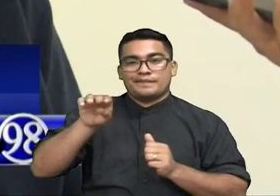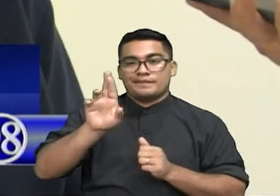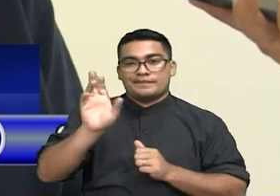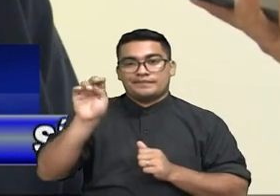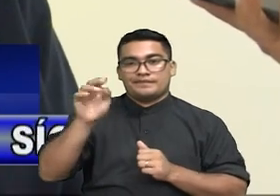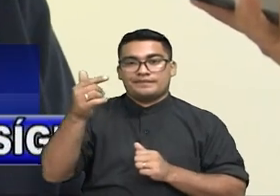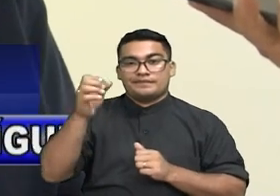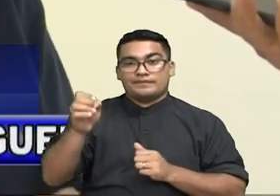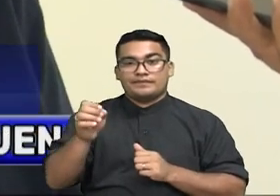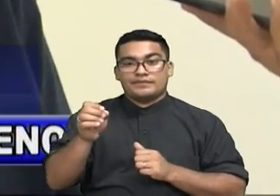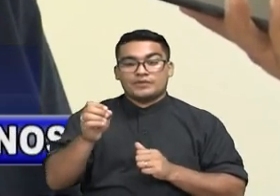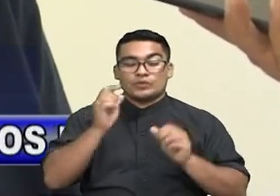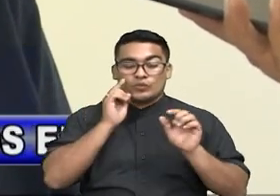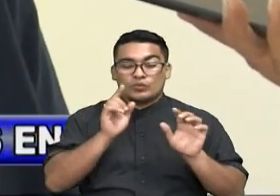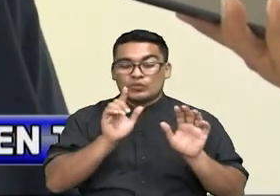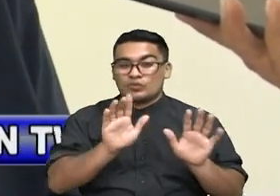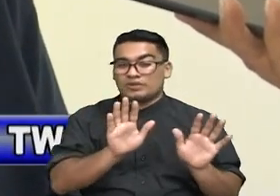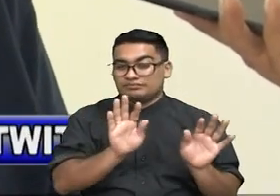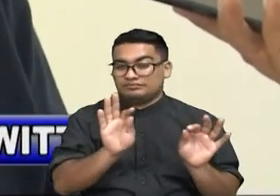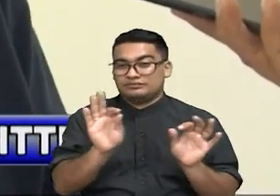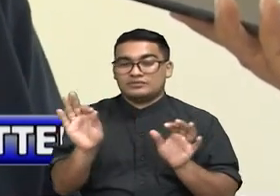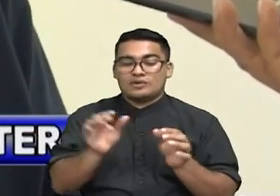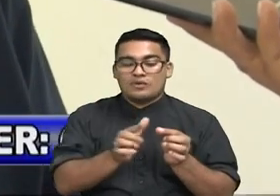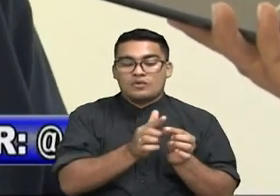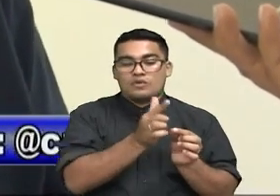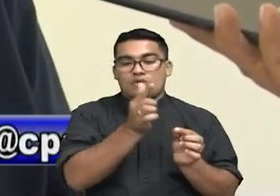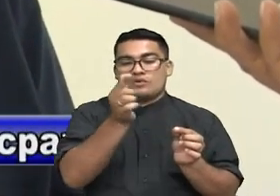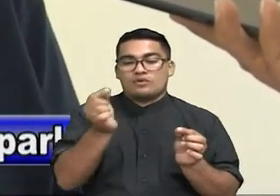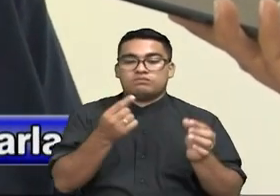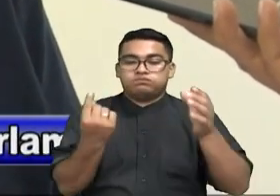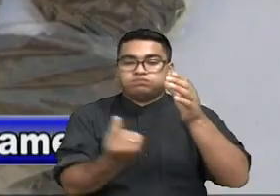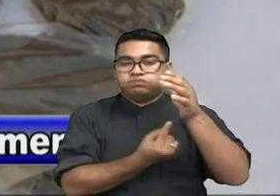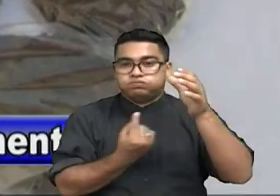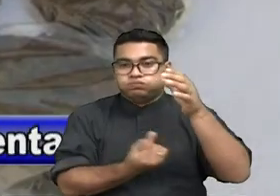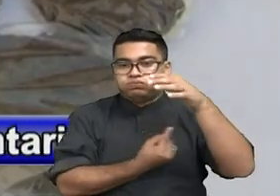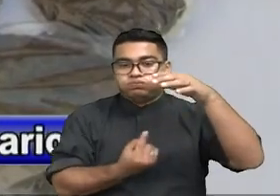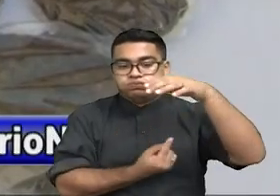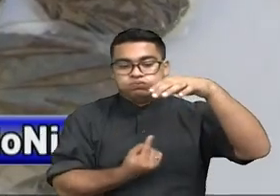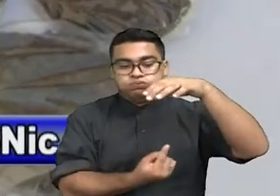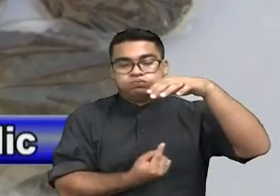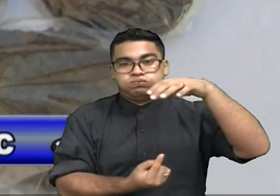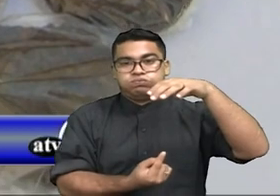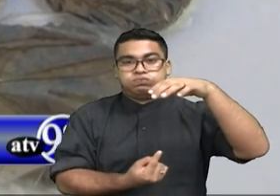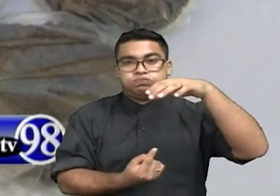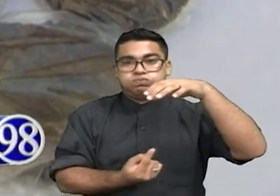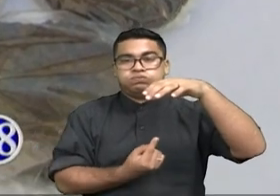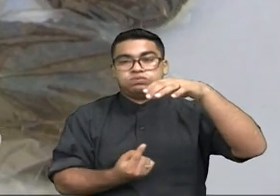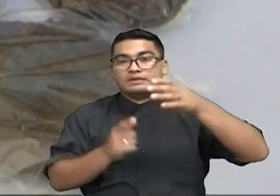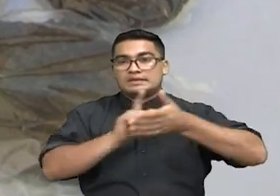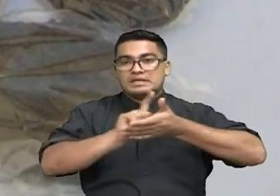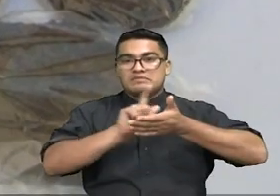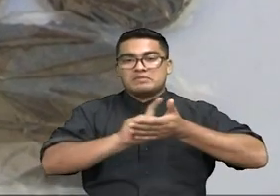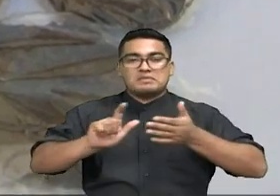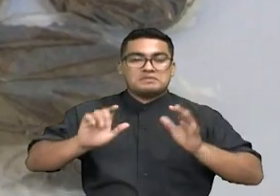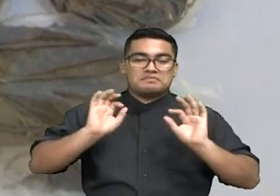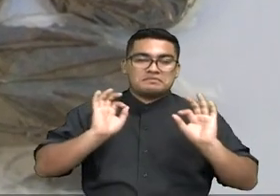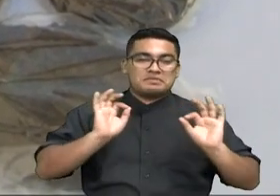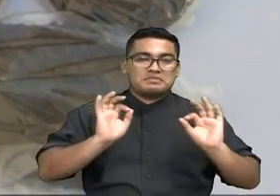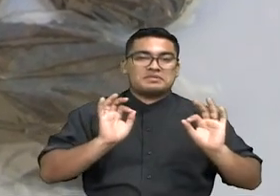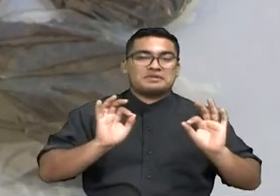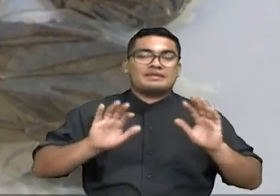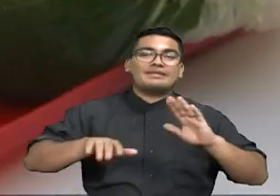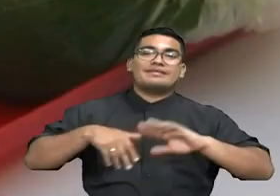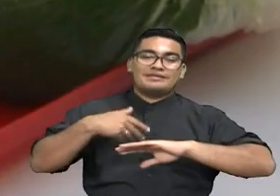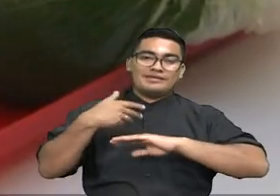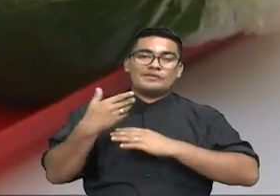Seleccionamos cuidadosamente la hojita que vamos a licuar, procediendo a limpiarlas, a lavarlas, y